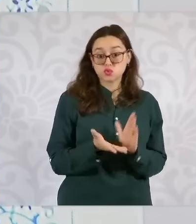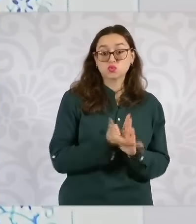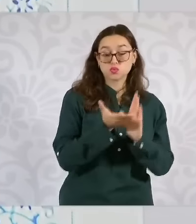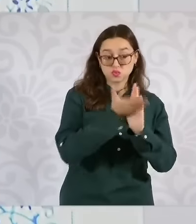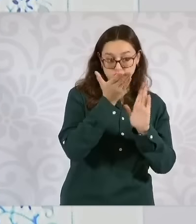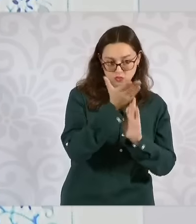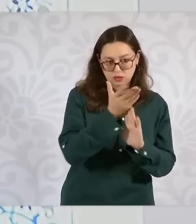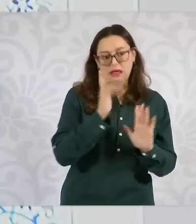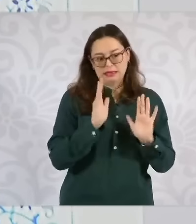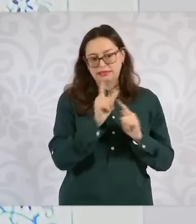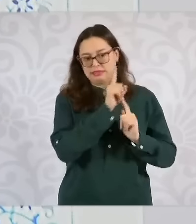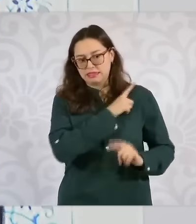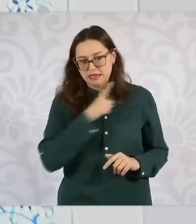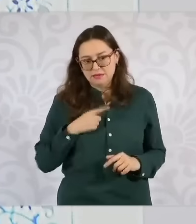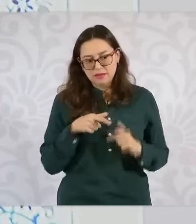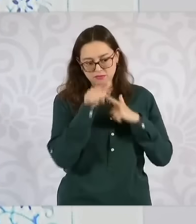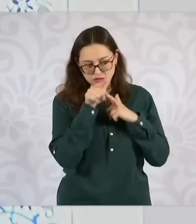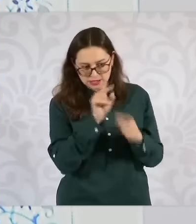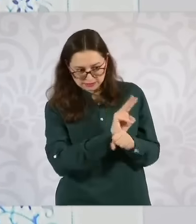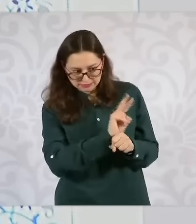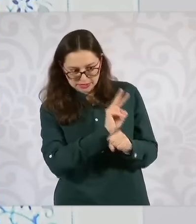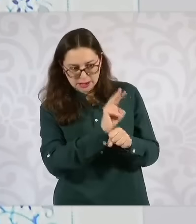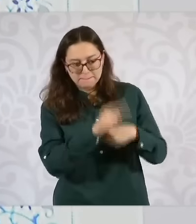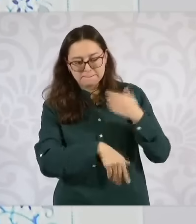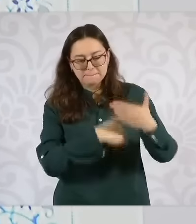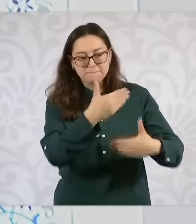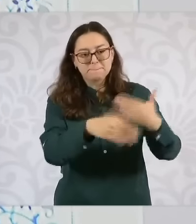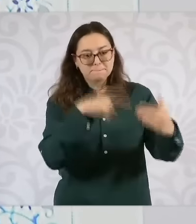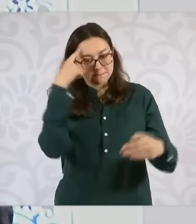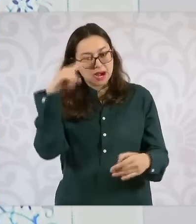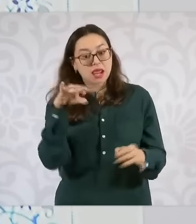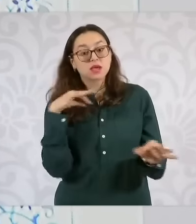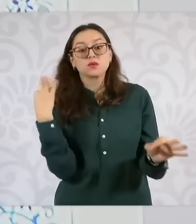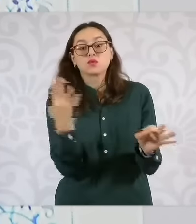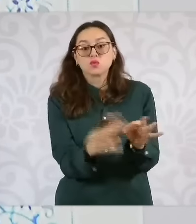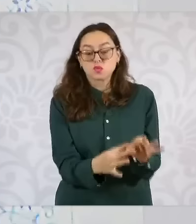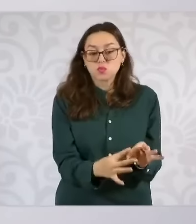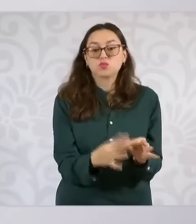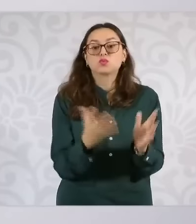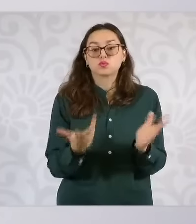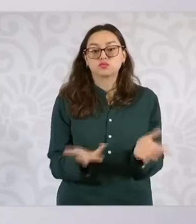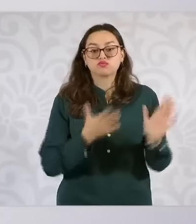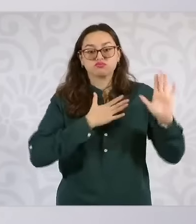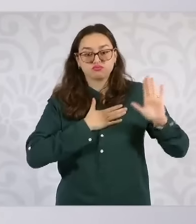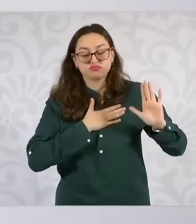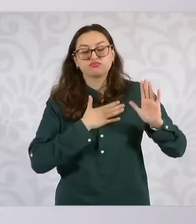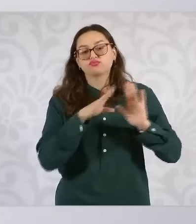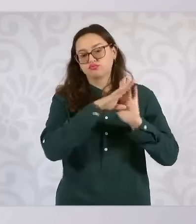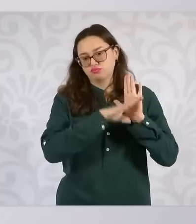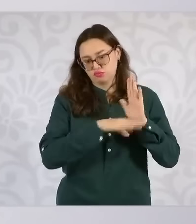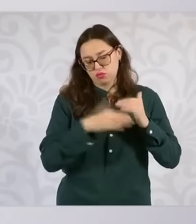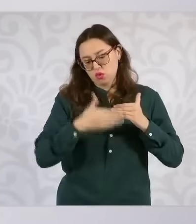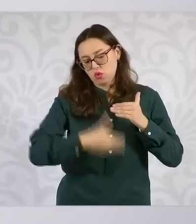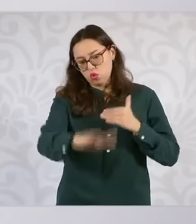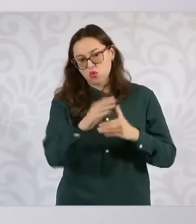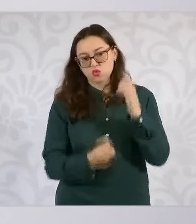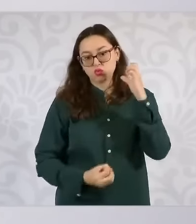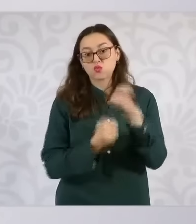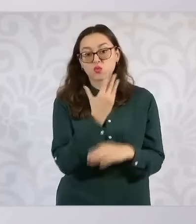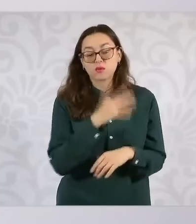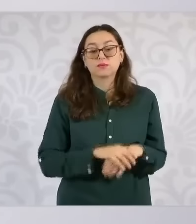que se concluyeran, presidente López Obrador, para que se concluyeran después, y ahí vamos a establecer los compromisos. Entonces, en